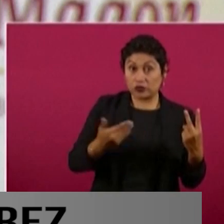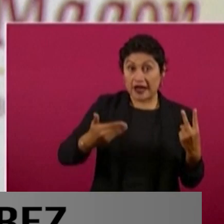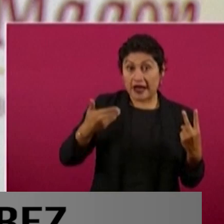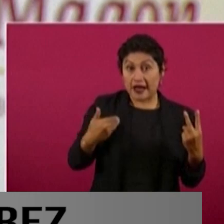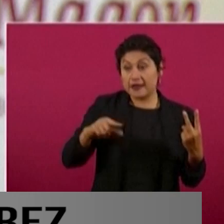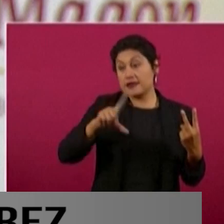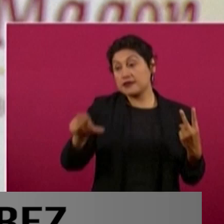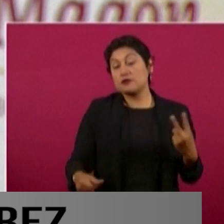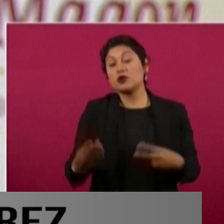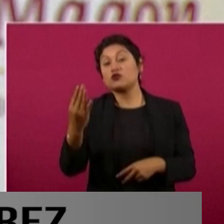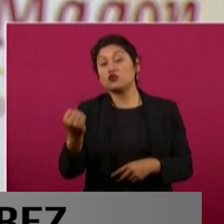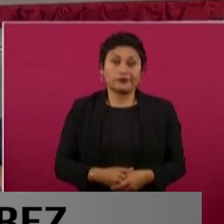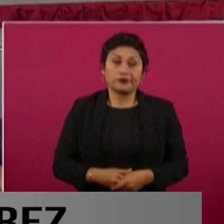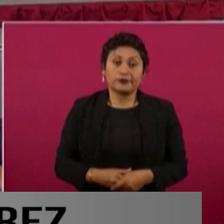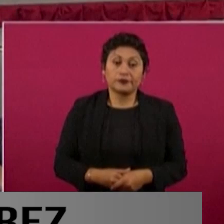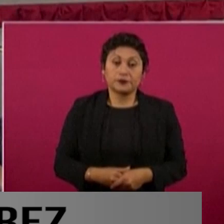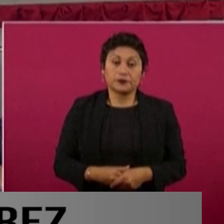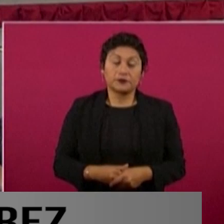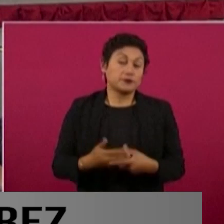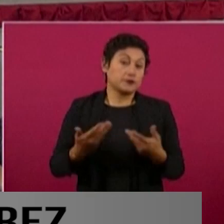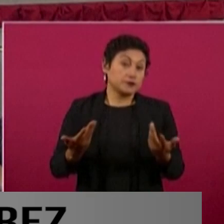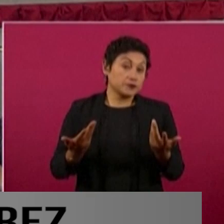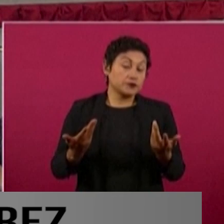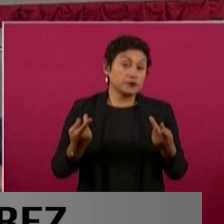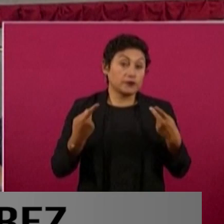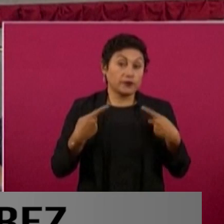presidente Andrés Manuel López Obrador una actitud